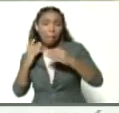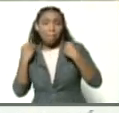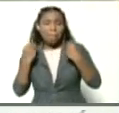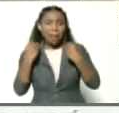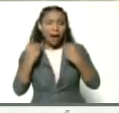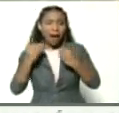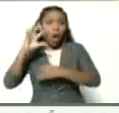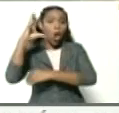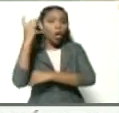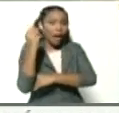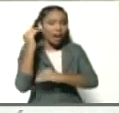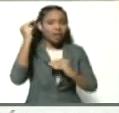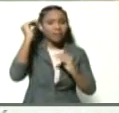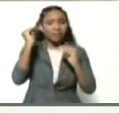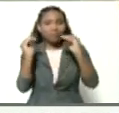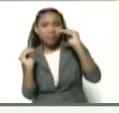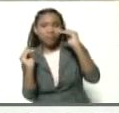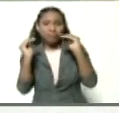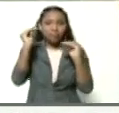lograr un nivel